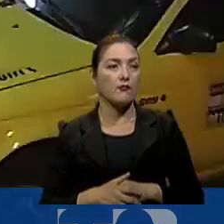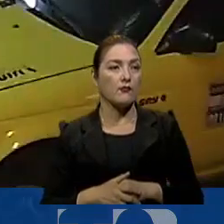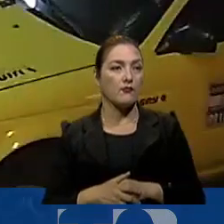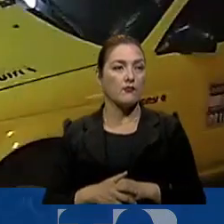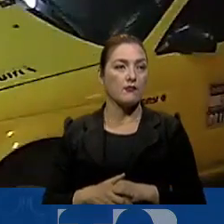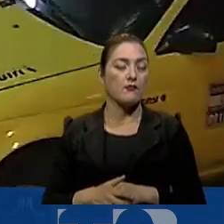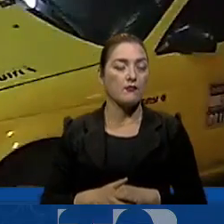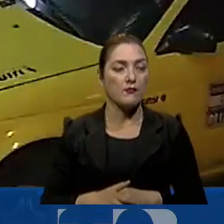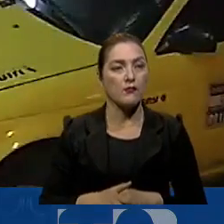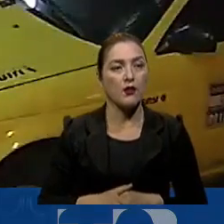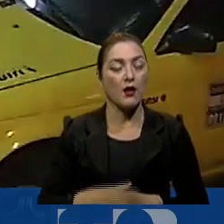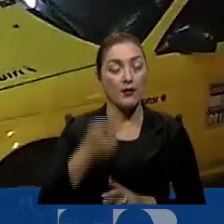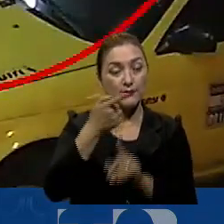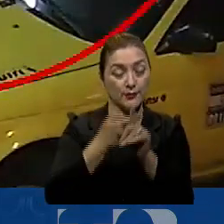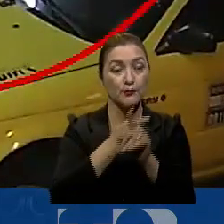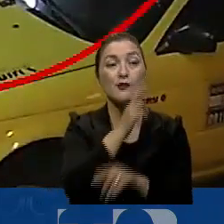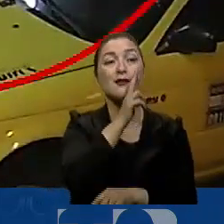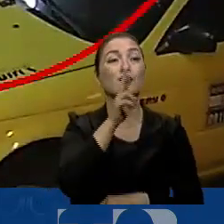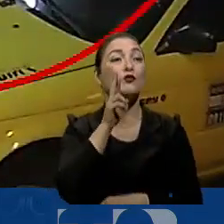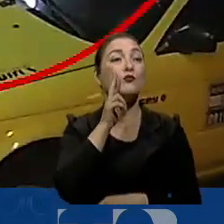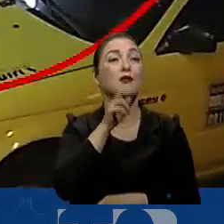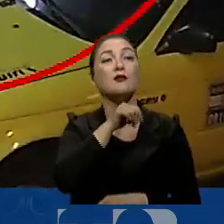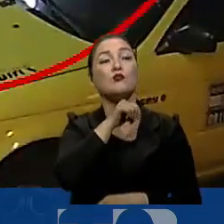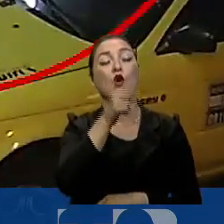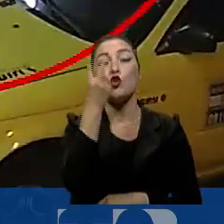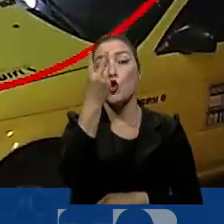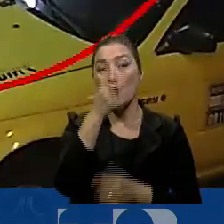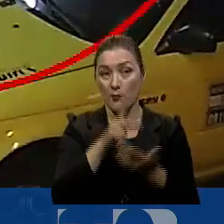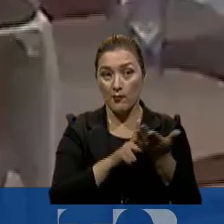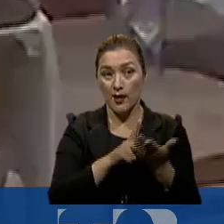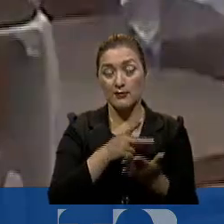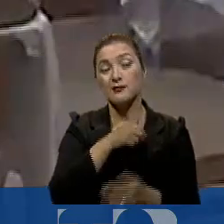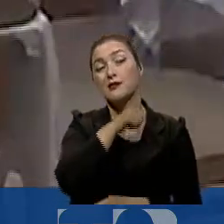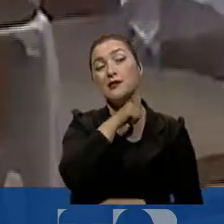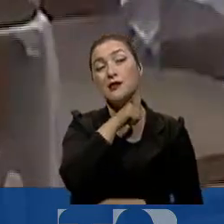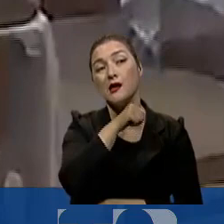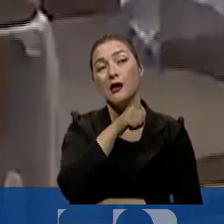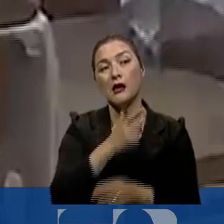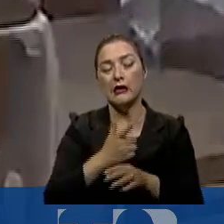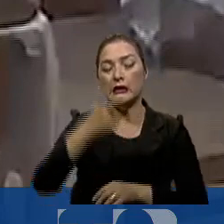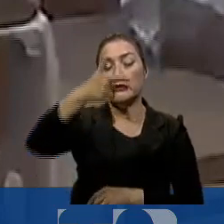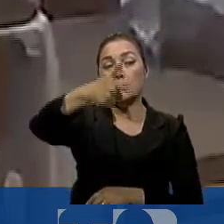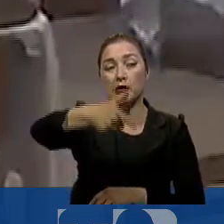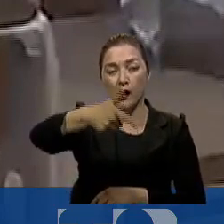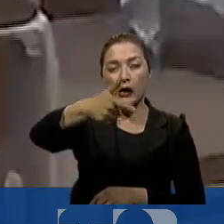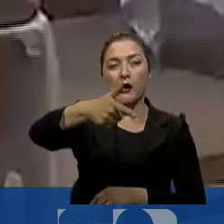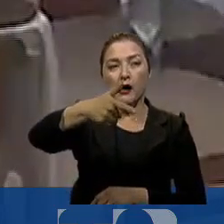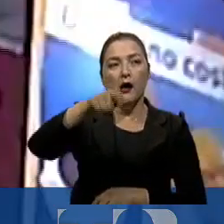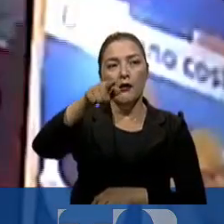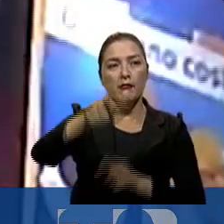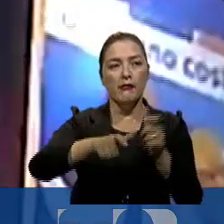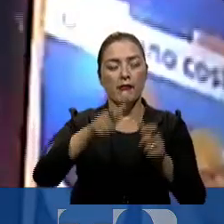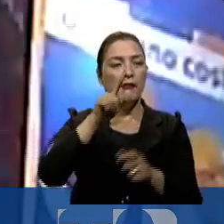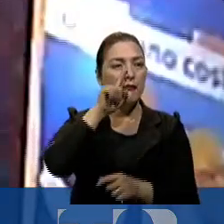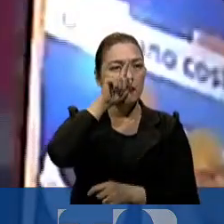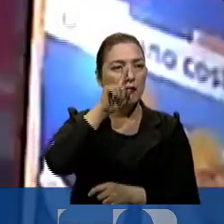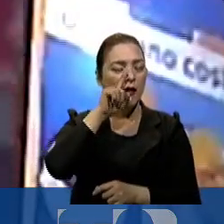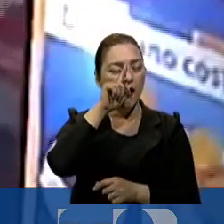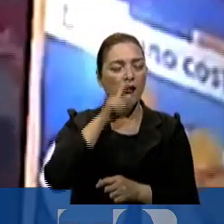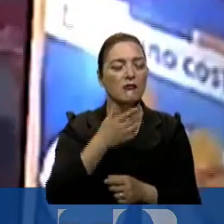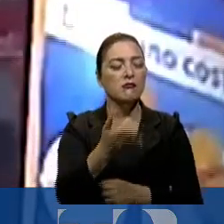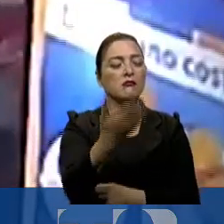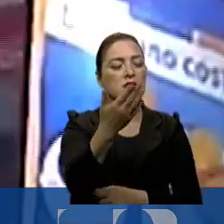estamos. Este mes, un restaurante fue asaltado dos veces por delincuentes que usaron armas de fuego para amedrentar a los trabajadores de